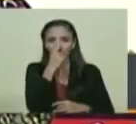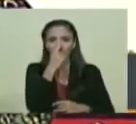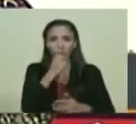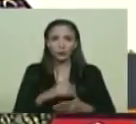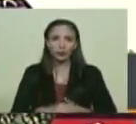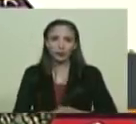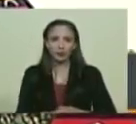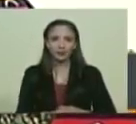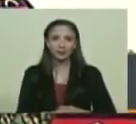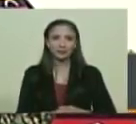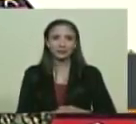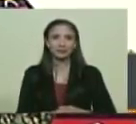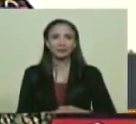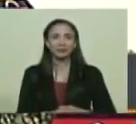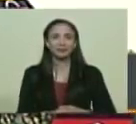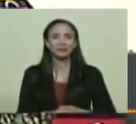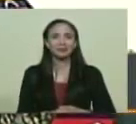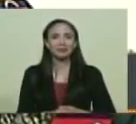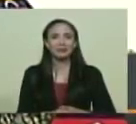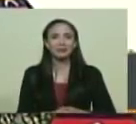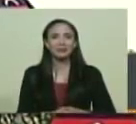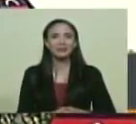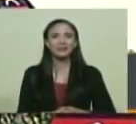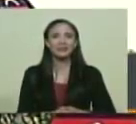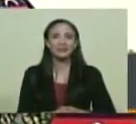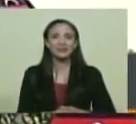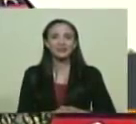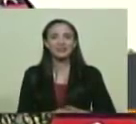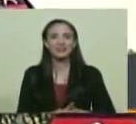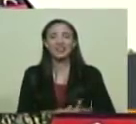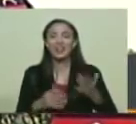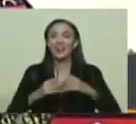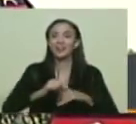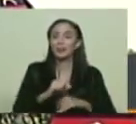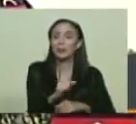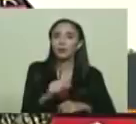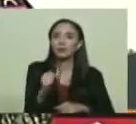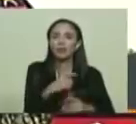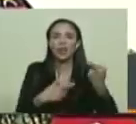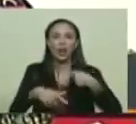¿De policía a delincuente? ¿De policía a bachaquero?